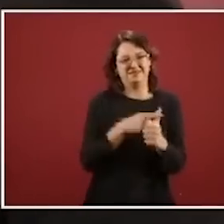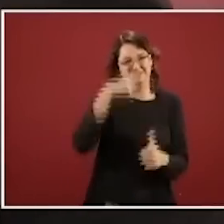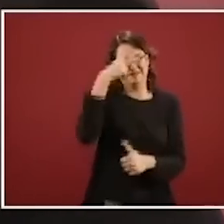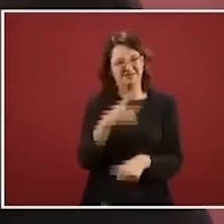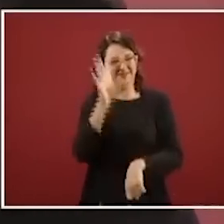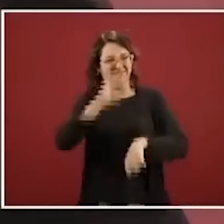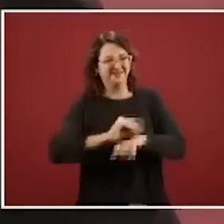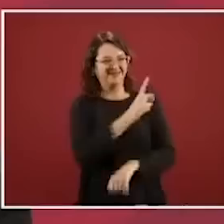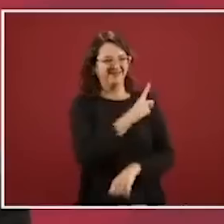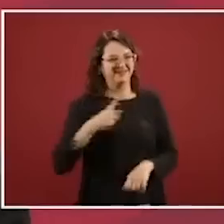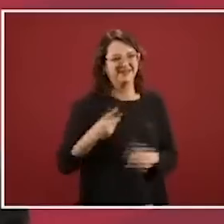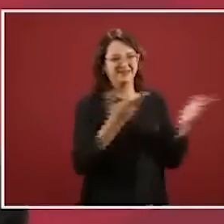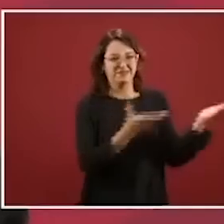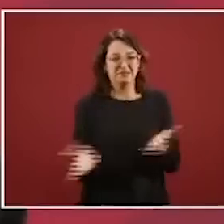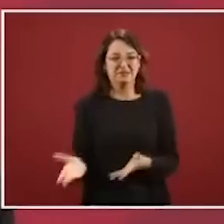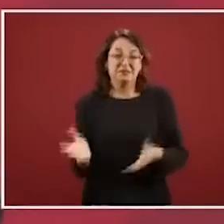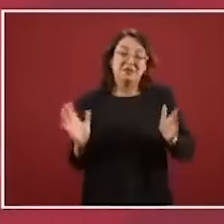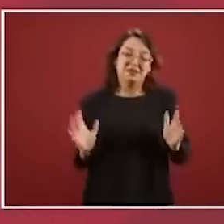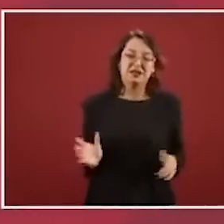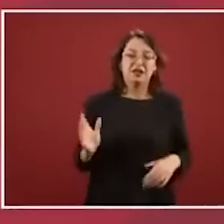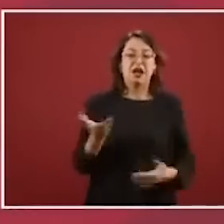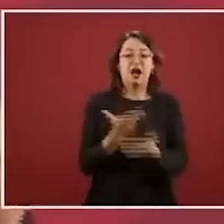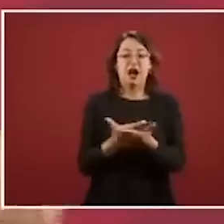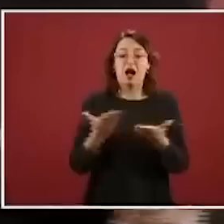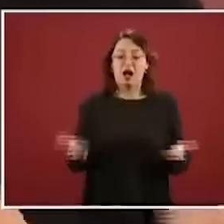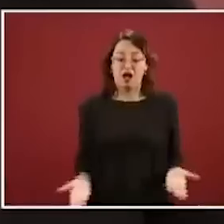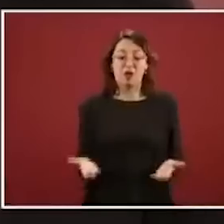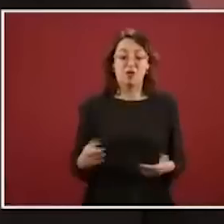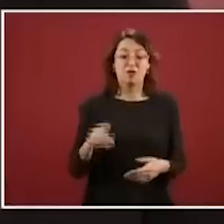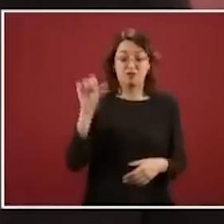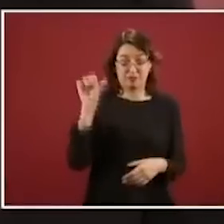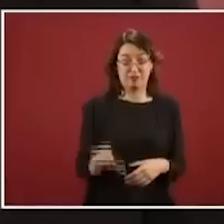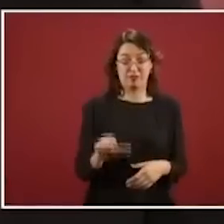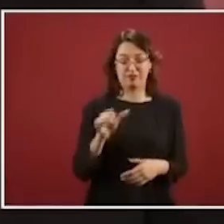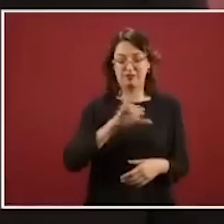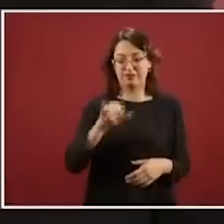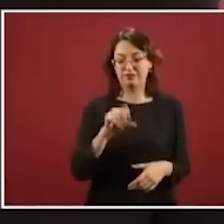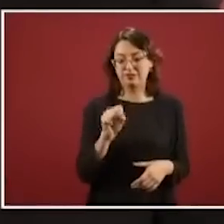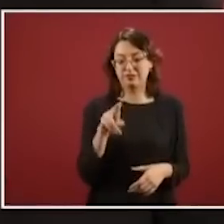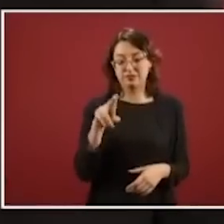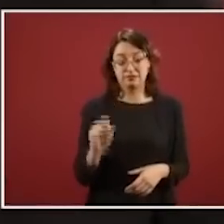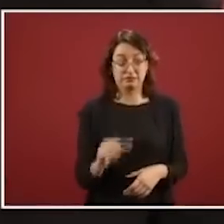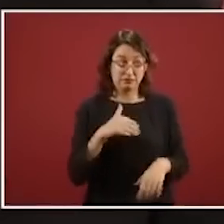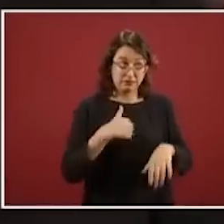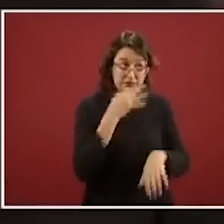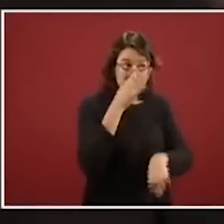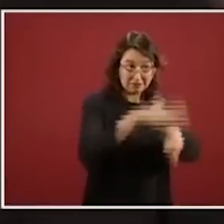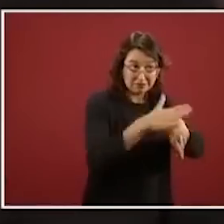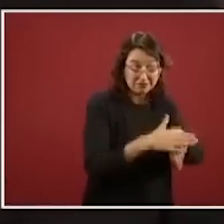Entonces, ¿qué es lo que les va a decir Jesús ahorita? Oigan, los agregados requieren la autorización de México.